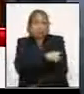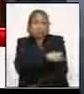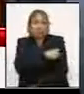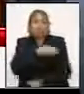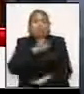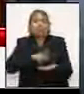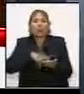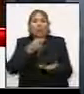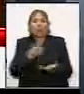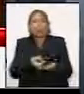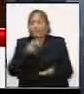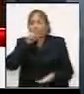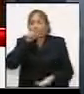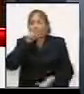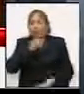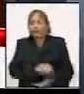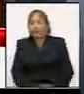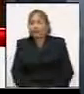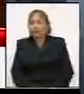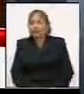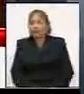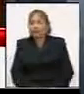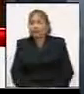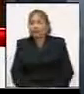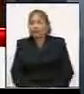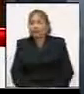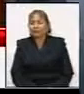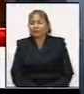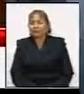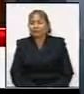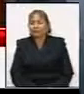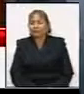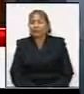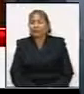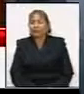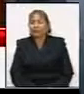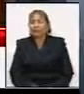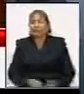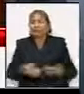Goyeneche. Tiempo adicional.